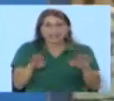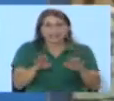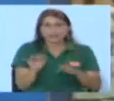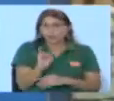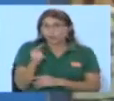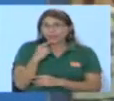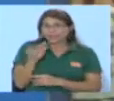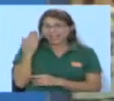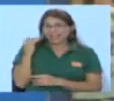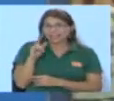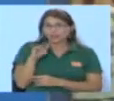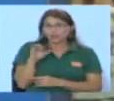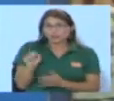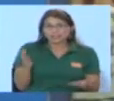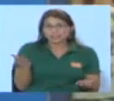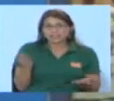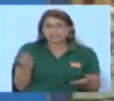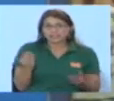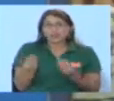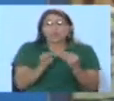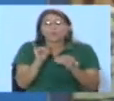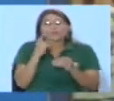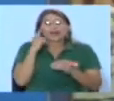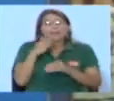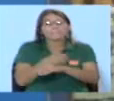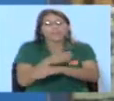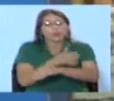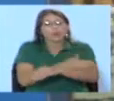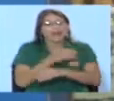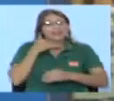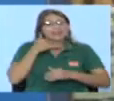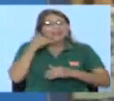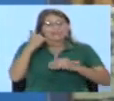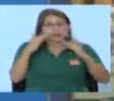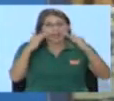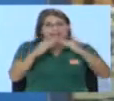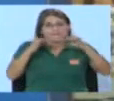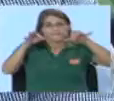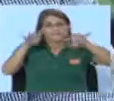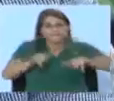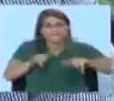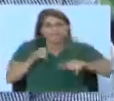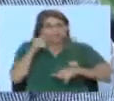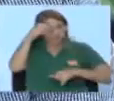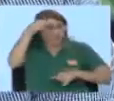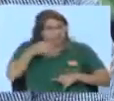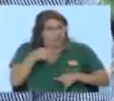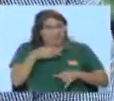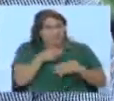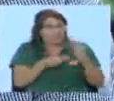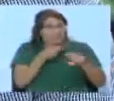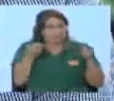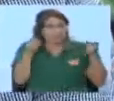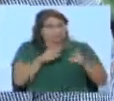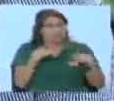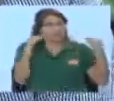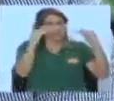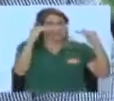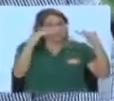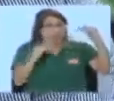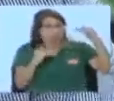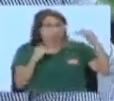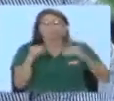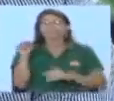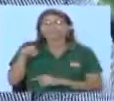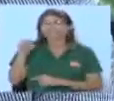don Luis, la telefonía fija. ¿Cree usted que esto aumentaría con la brecha digital? Sí, sí. A mí me parece que el planteamiento de